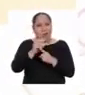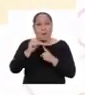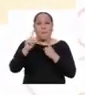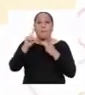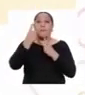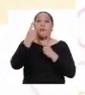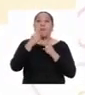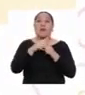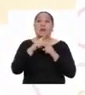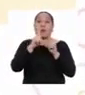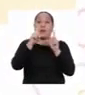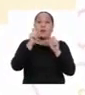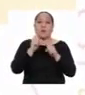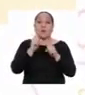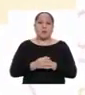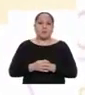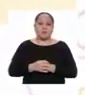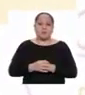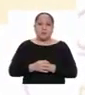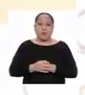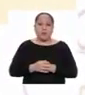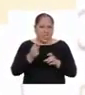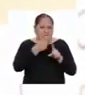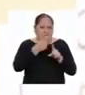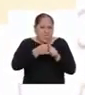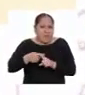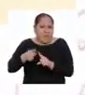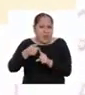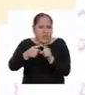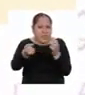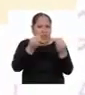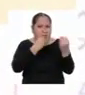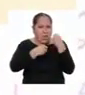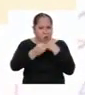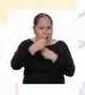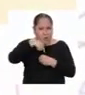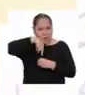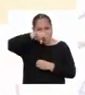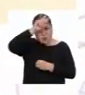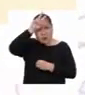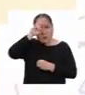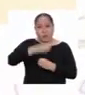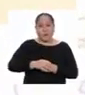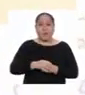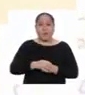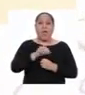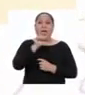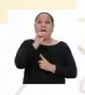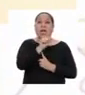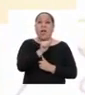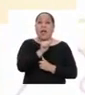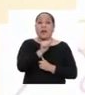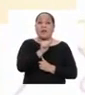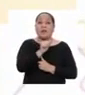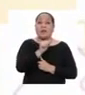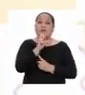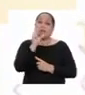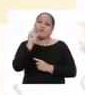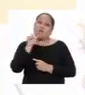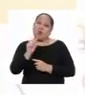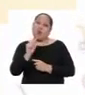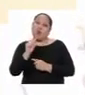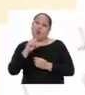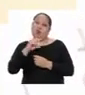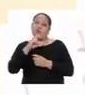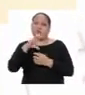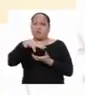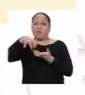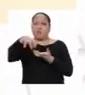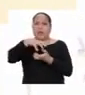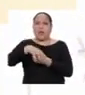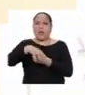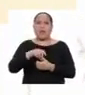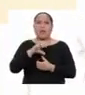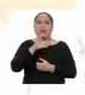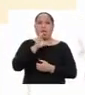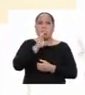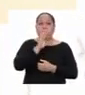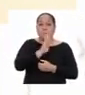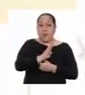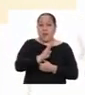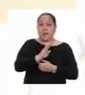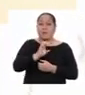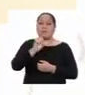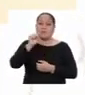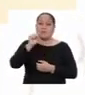Primera pregunta, ¿qué tan variada es la gastronomía peruana? Y las opciones de respuesta son A, poco variada, B, variada,